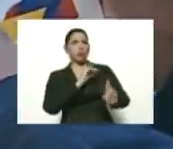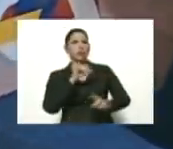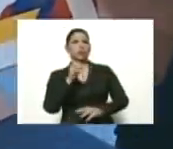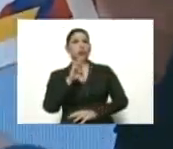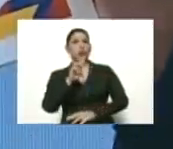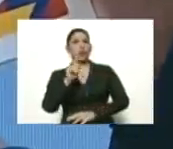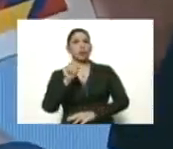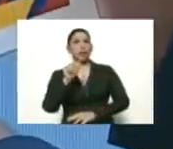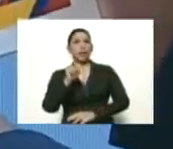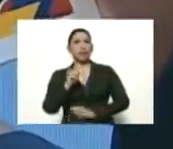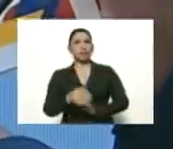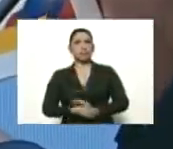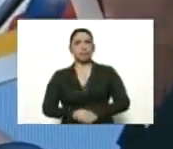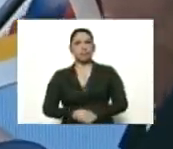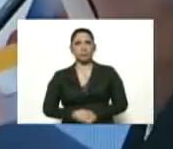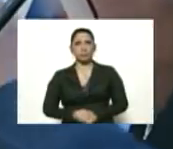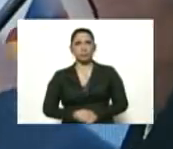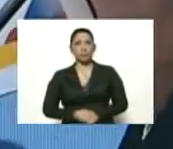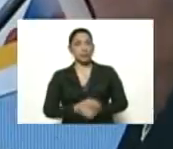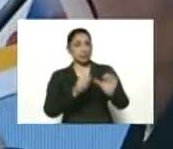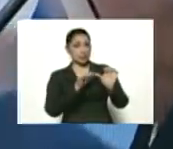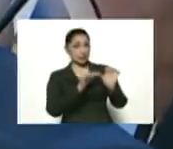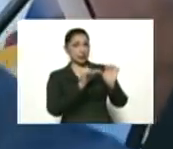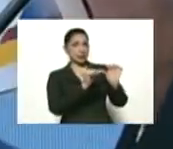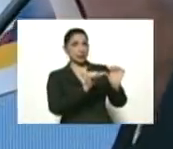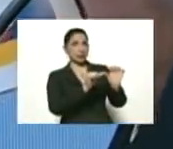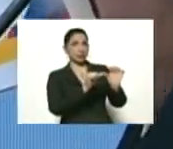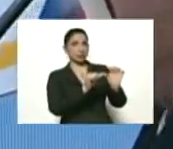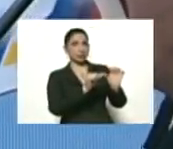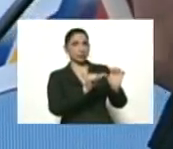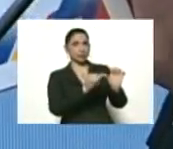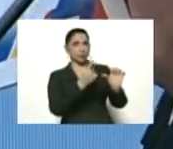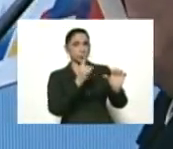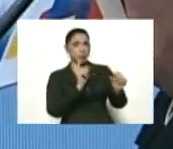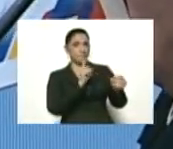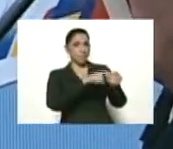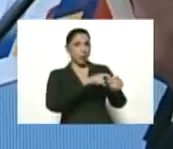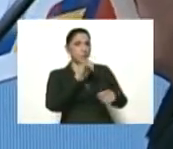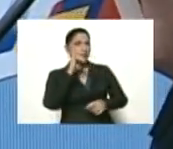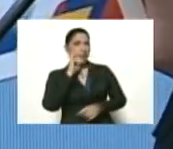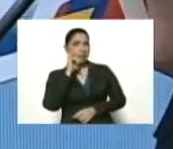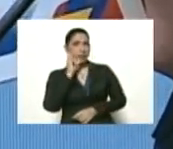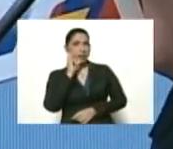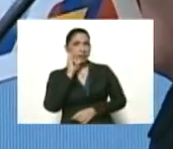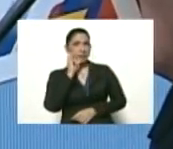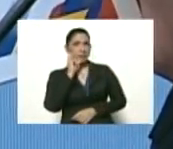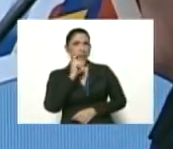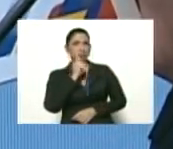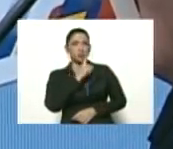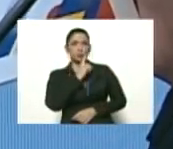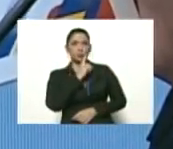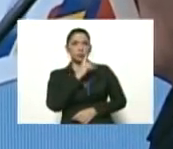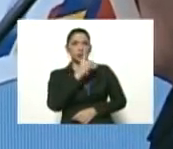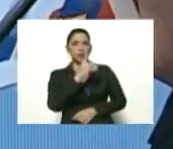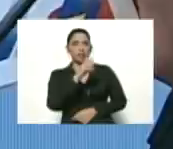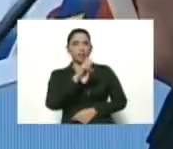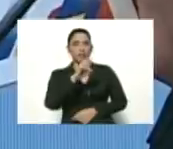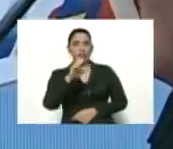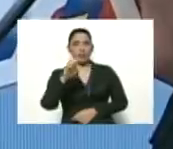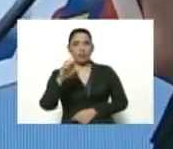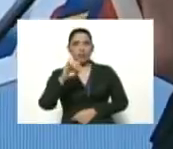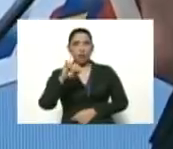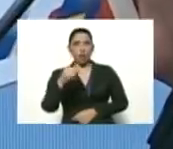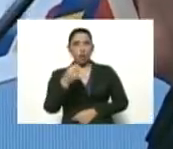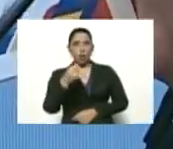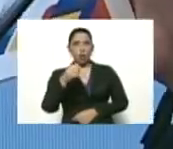duro sigue una cuenta en instagram que una cuenta que el cero de j